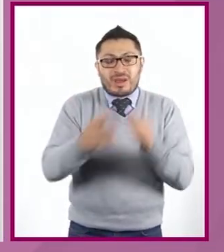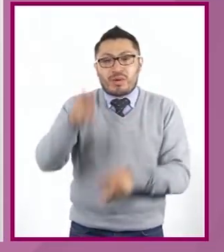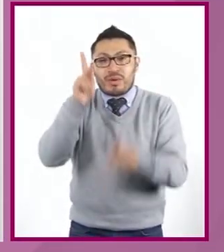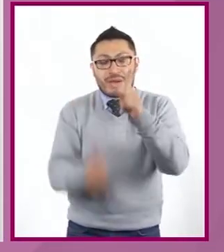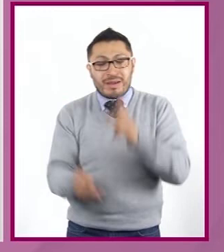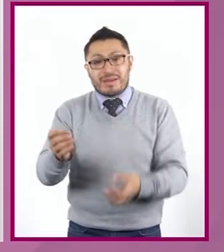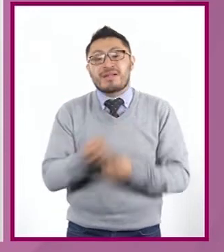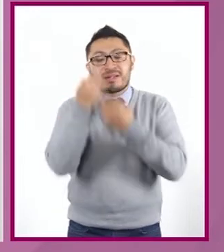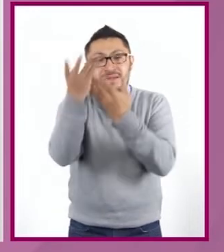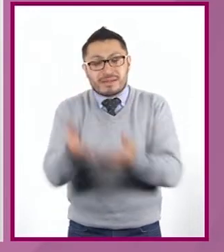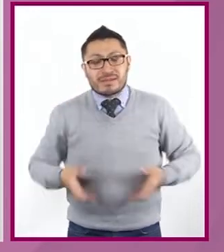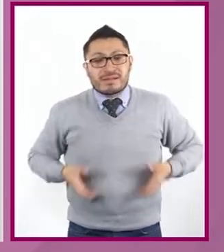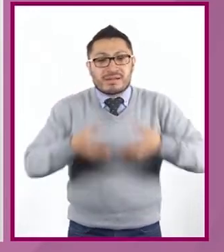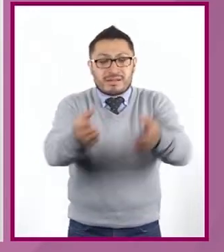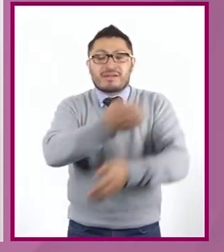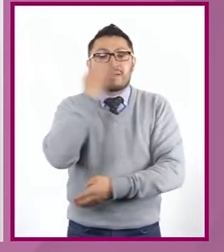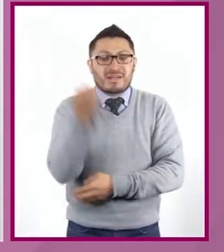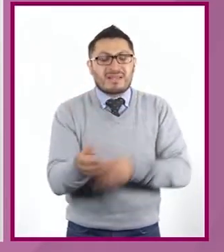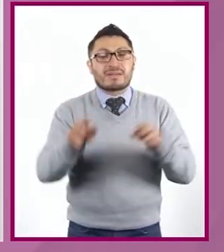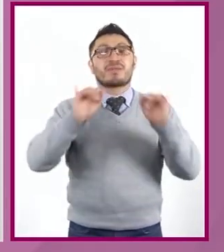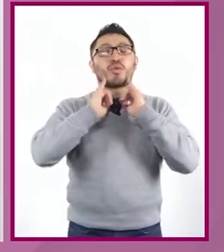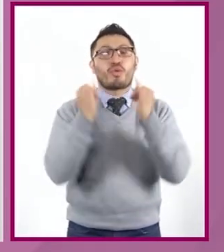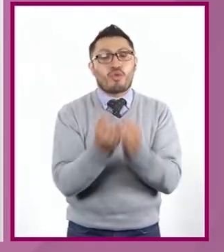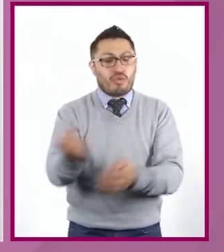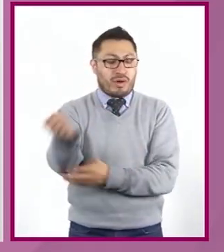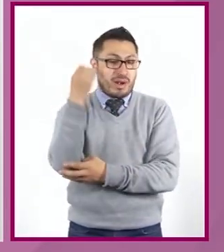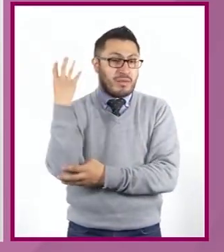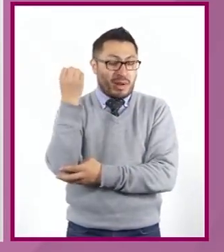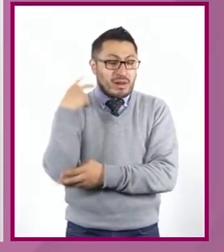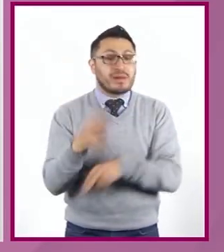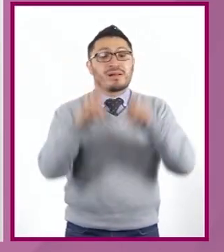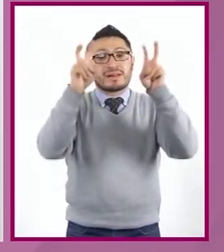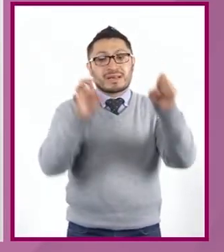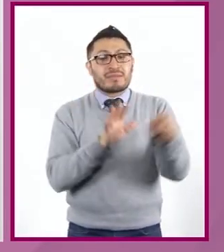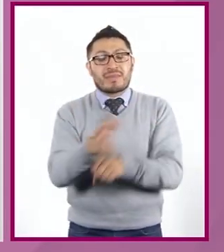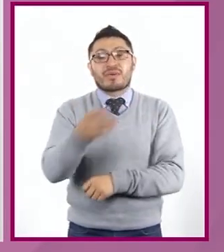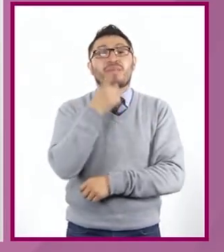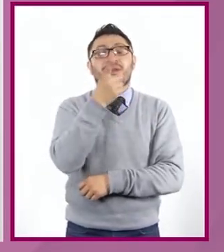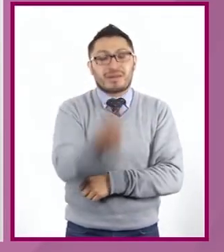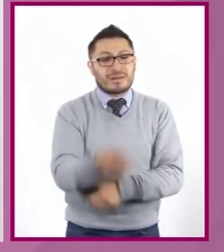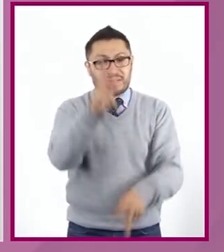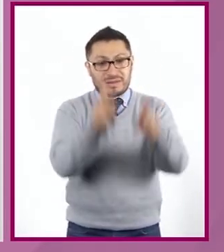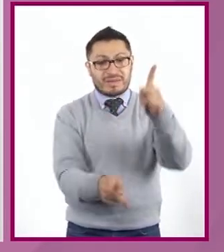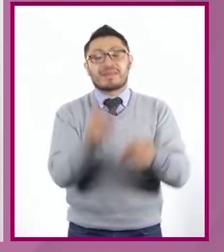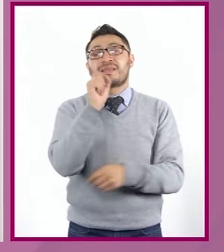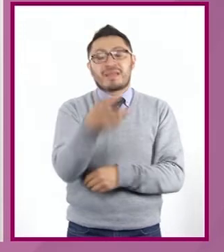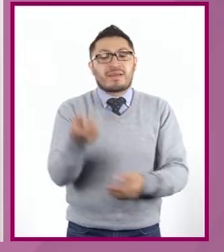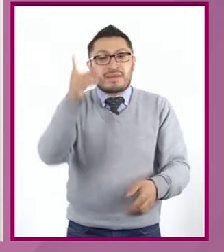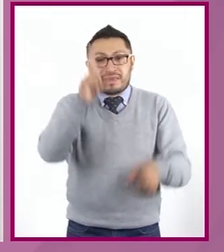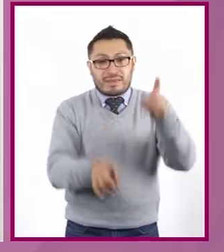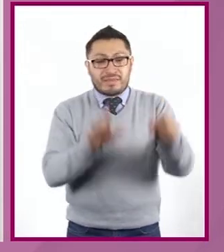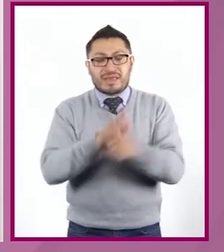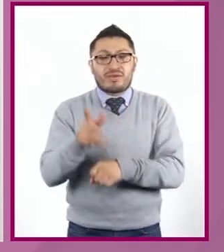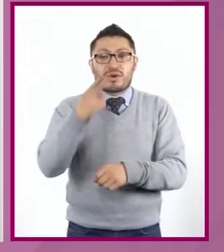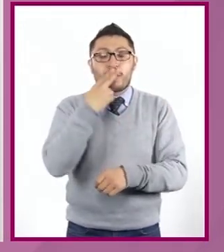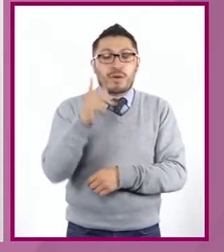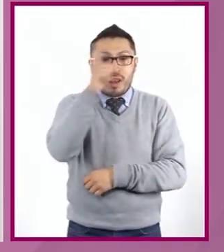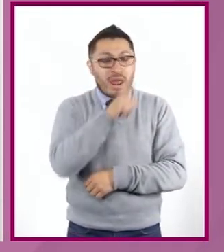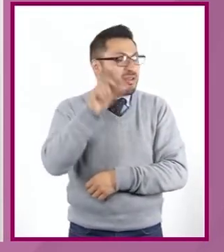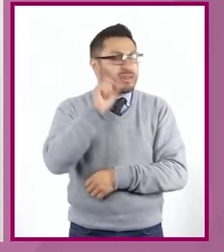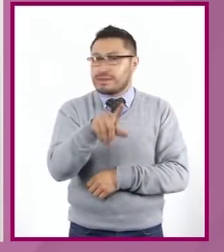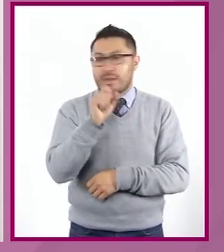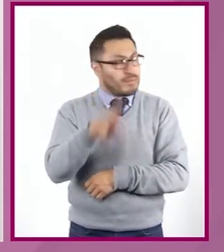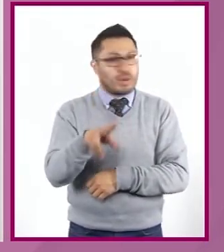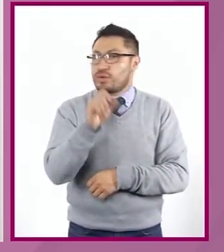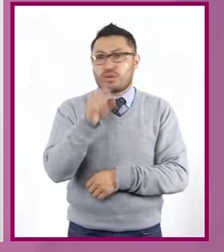en la calle o en una junta o en una conferencia. El tema del cual hablamos también influye en el tipo de lenguaje. Tampoco es